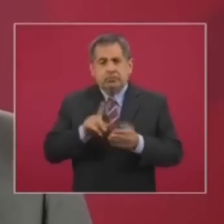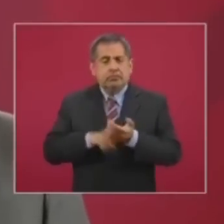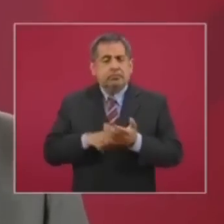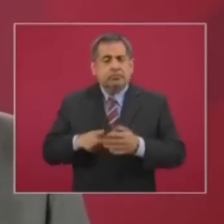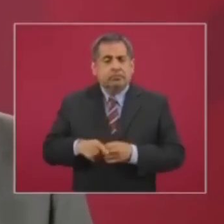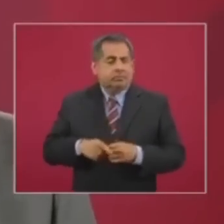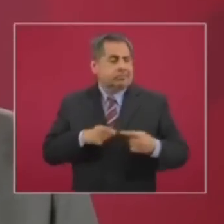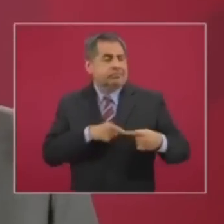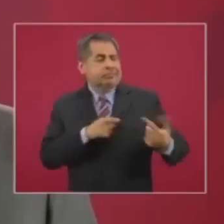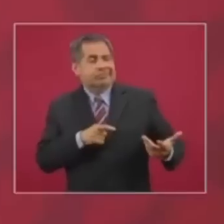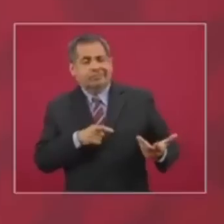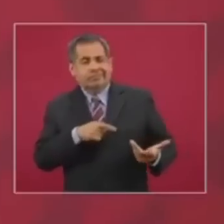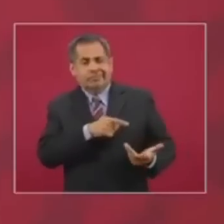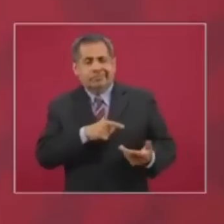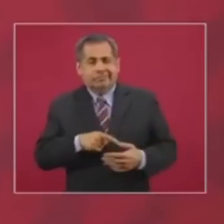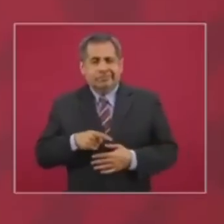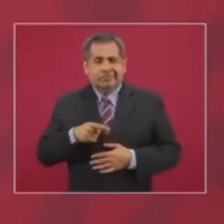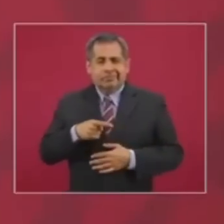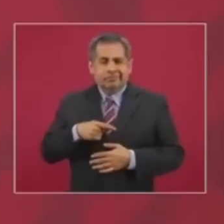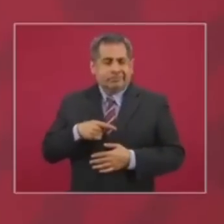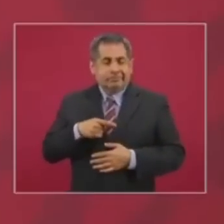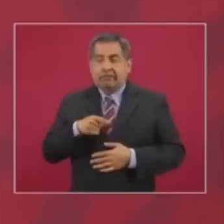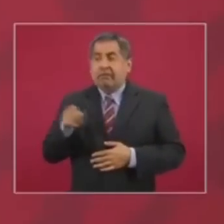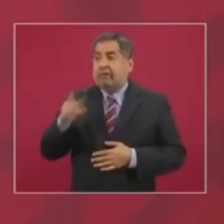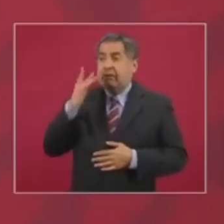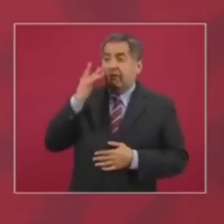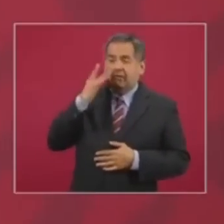mis adversarios, que no me mojo, pues